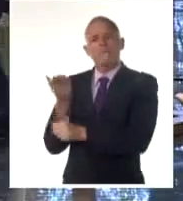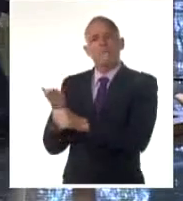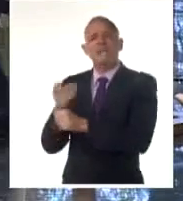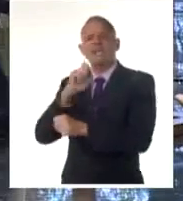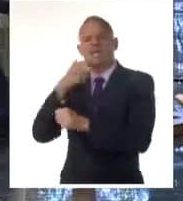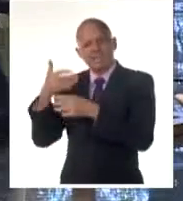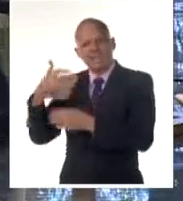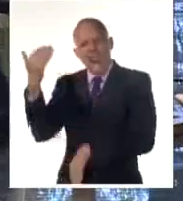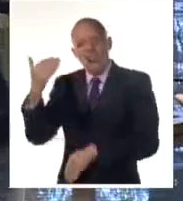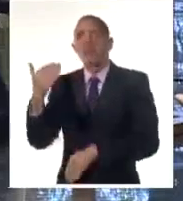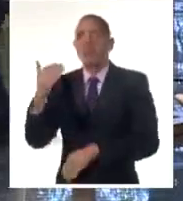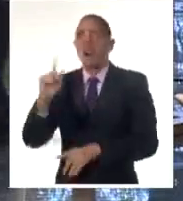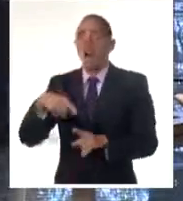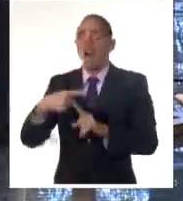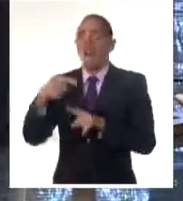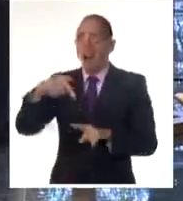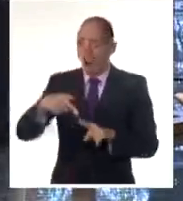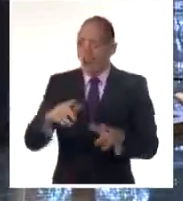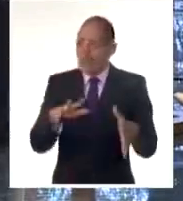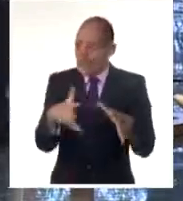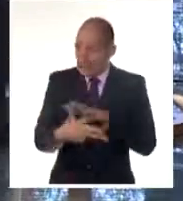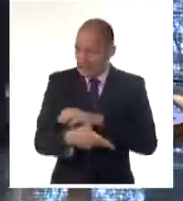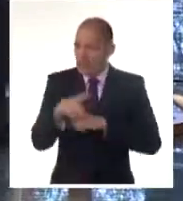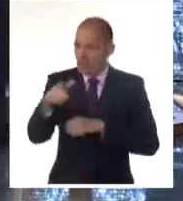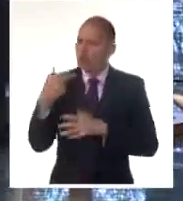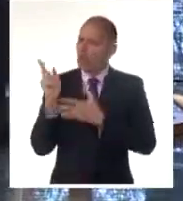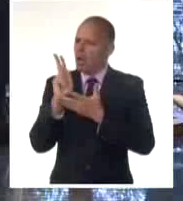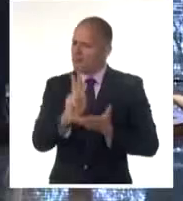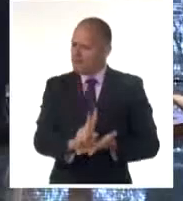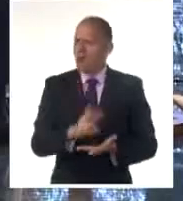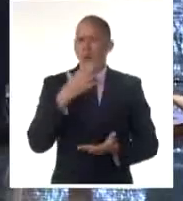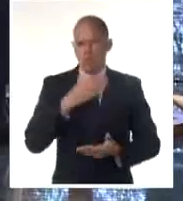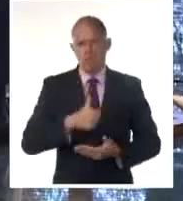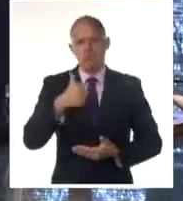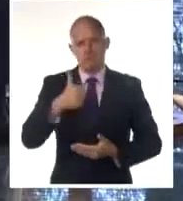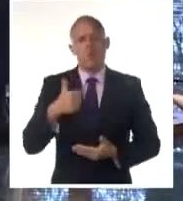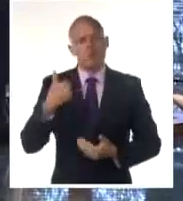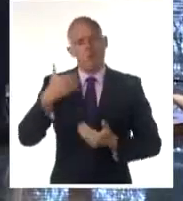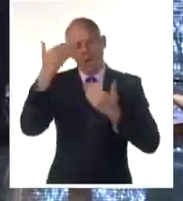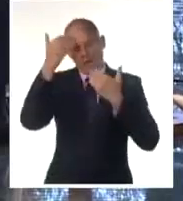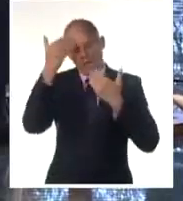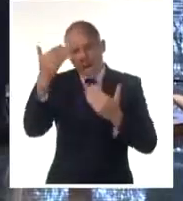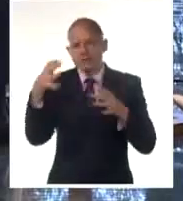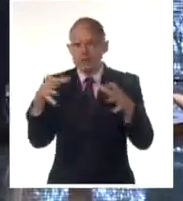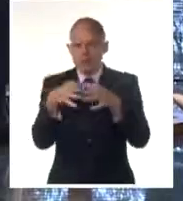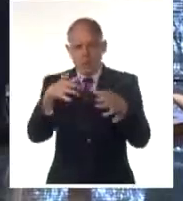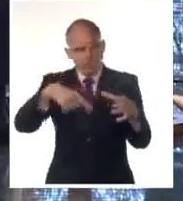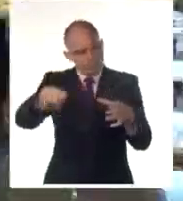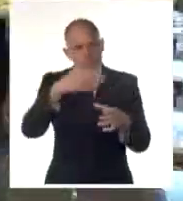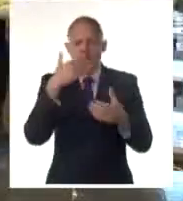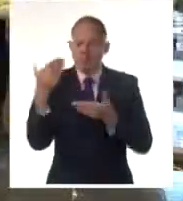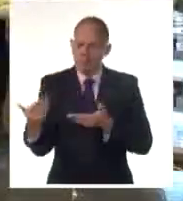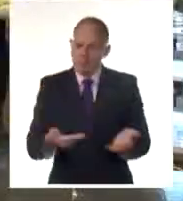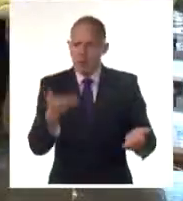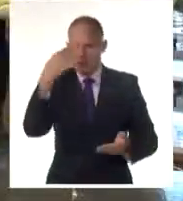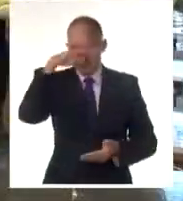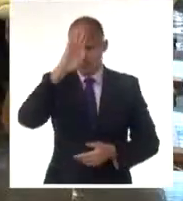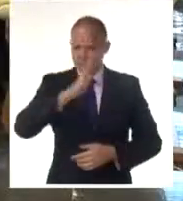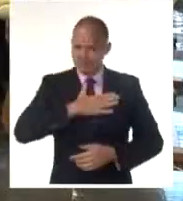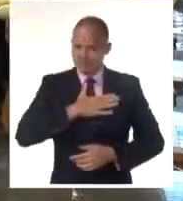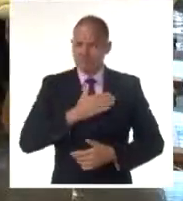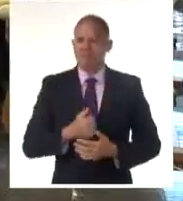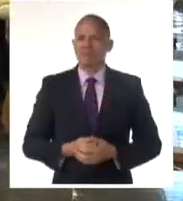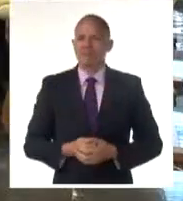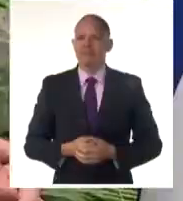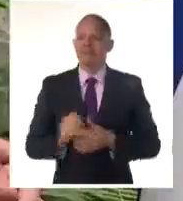gesto de visitarnos en un momento tan complejo como el que estamos viviendo. Por lo tanto, usted y su delegación son bienvenidos a Cuba. El jefe de gobierno